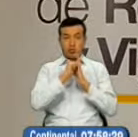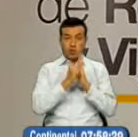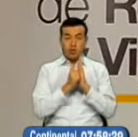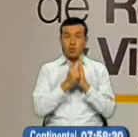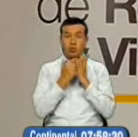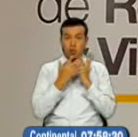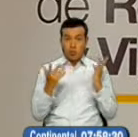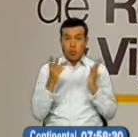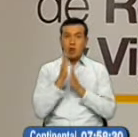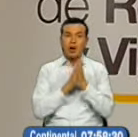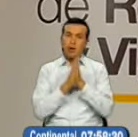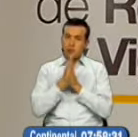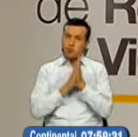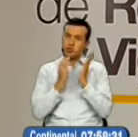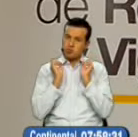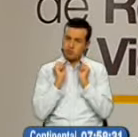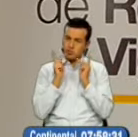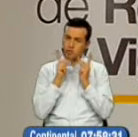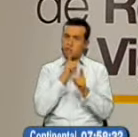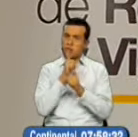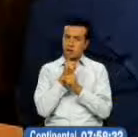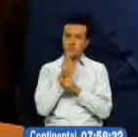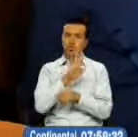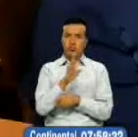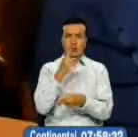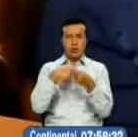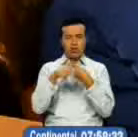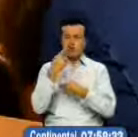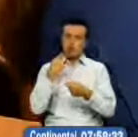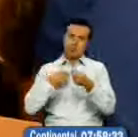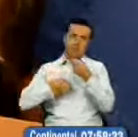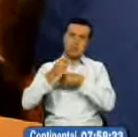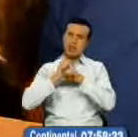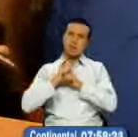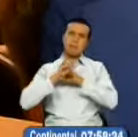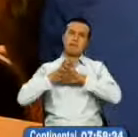productores aprovechen la oportunidad de expandir sus mercados.